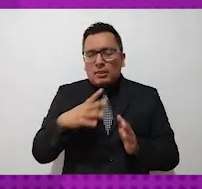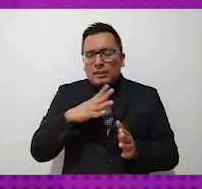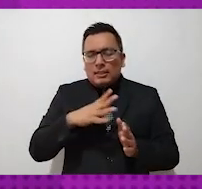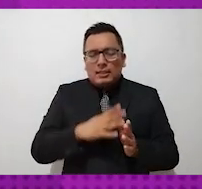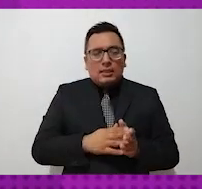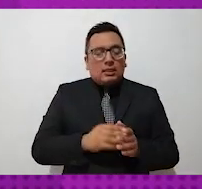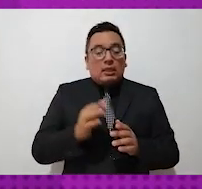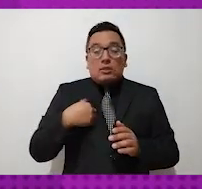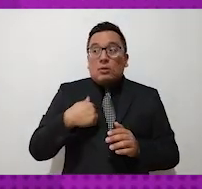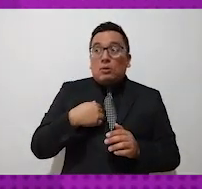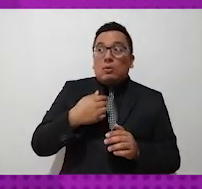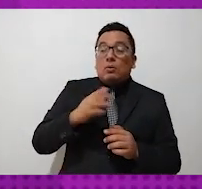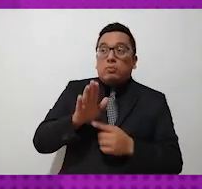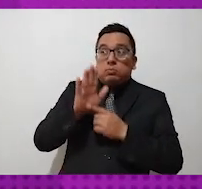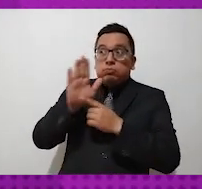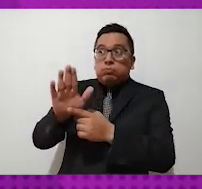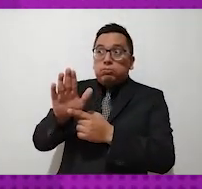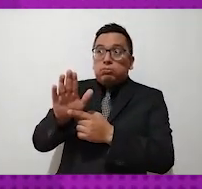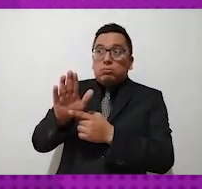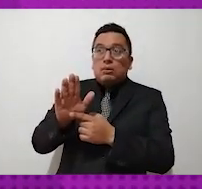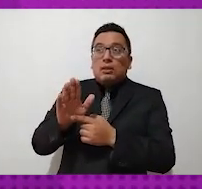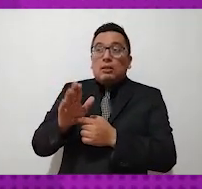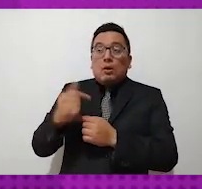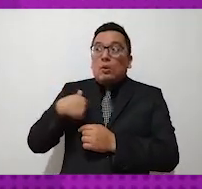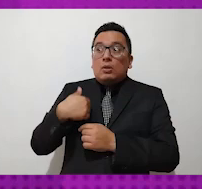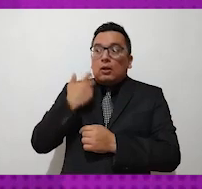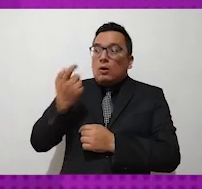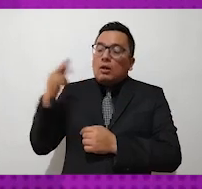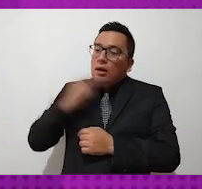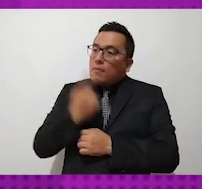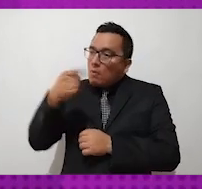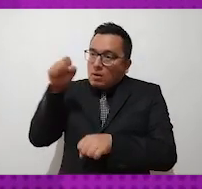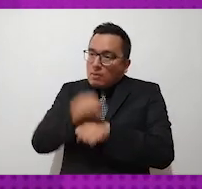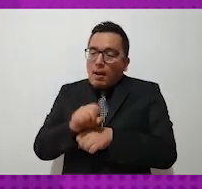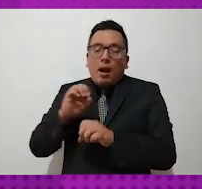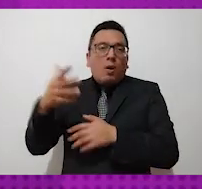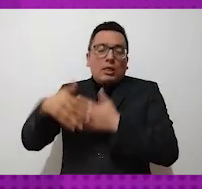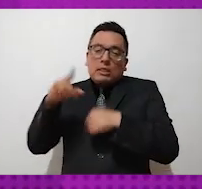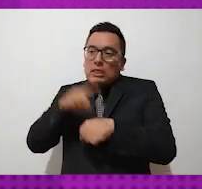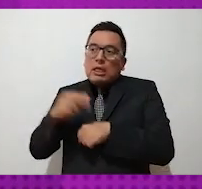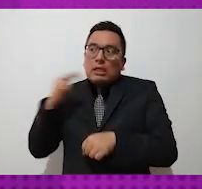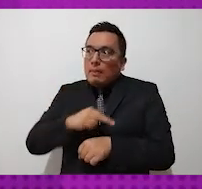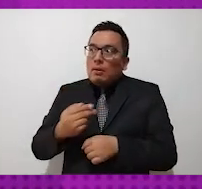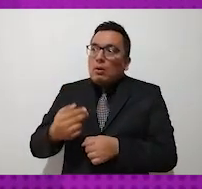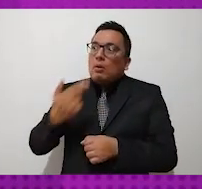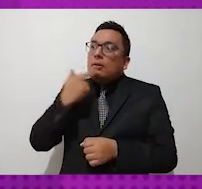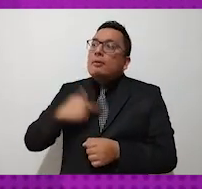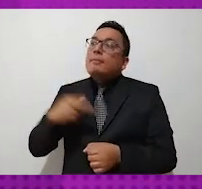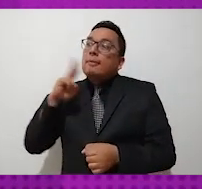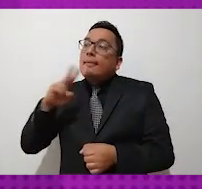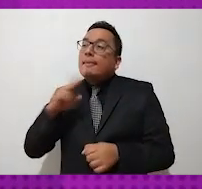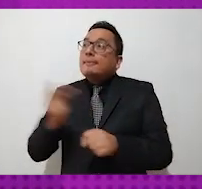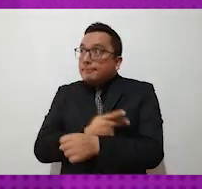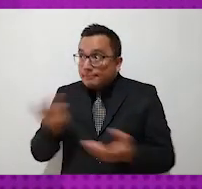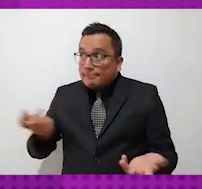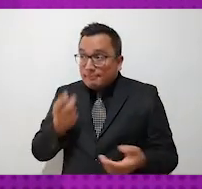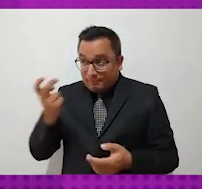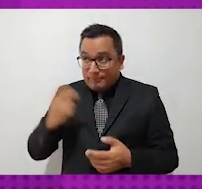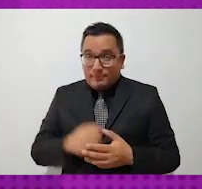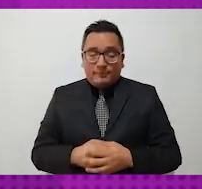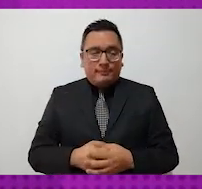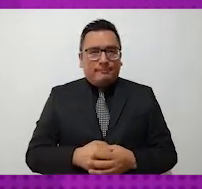muy desesperados y queremos respuestas. Puse una denuncia y quiero que en una semana o en 15 días o en un mes me den respuesta. No es